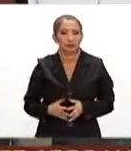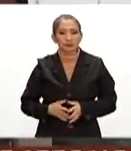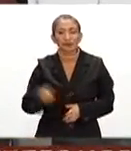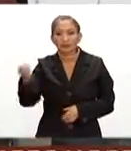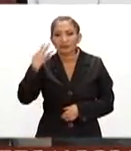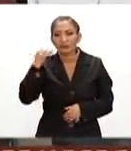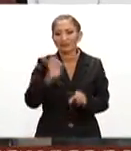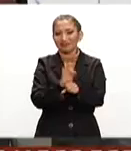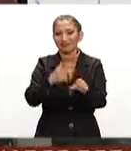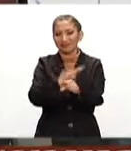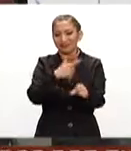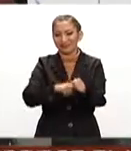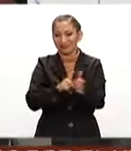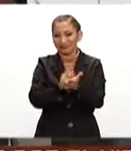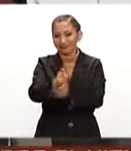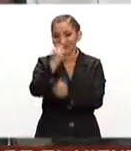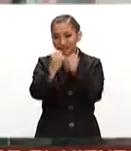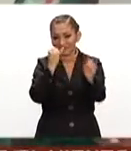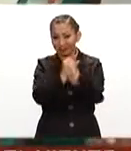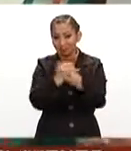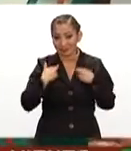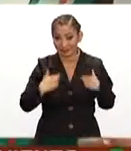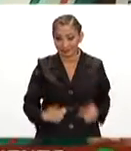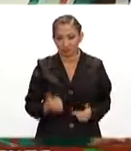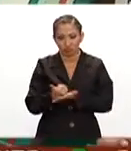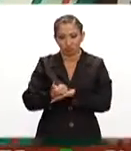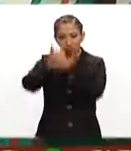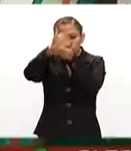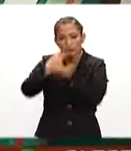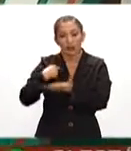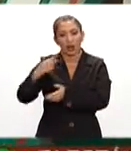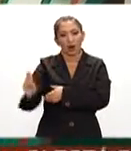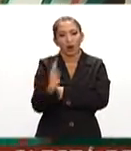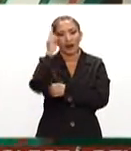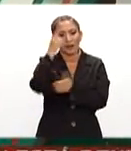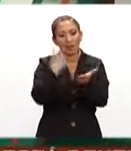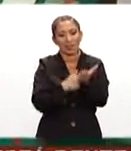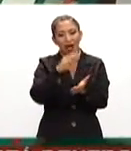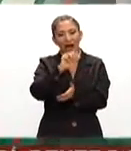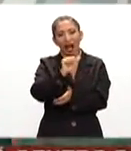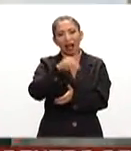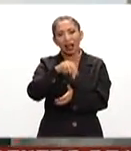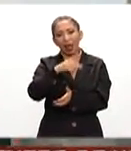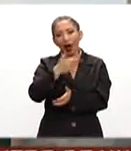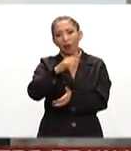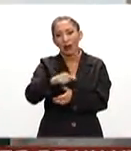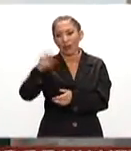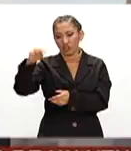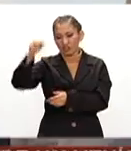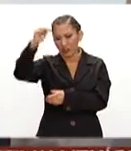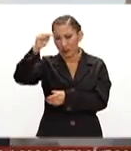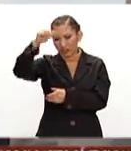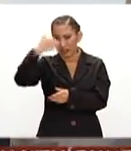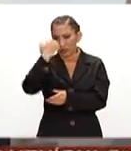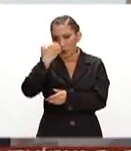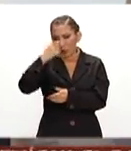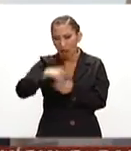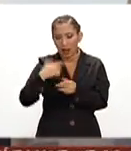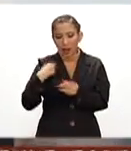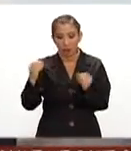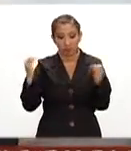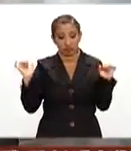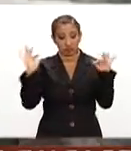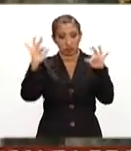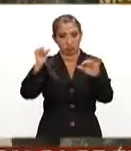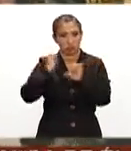El seminario La Defensa Nacional y el Derecho Internacional Humanitario, que se realiza en la Universidad Anáhuac Campus Norte, reúne a altos mandos de la